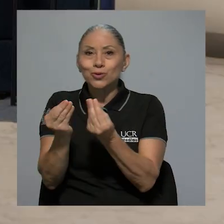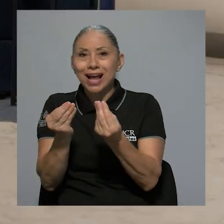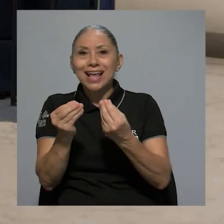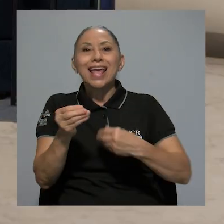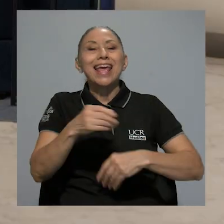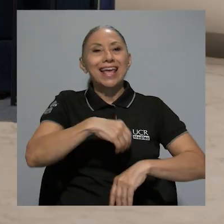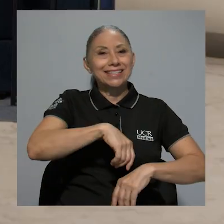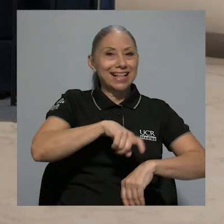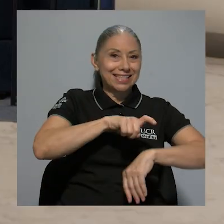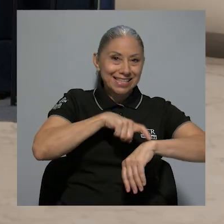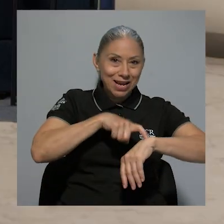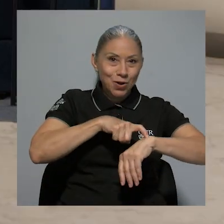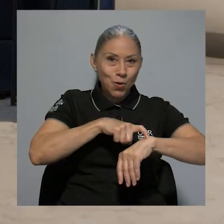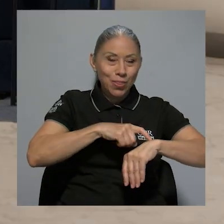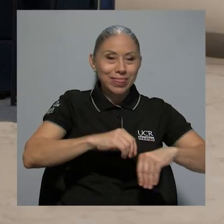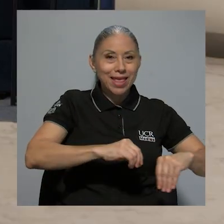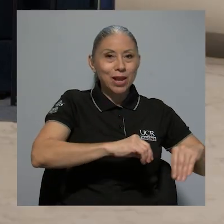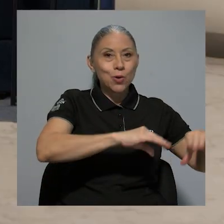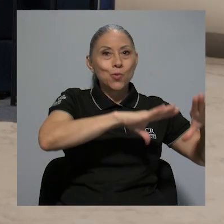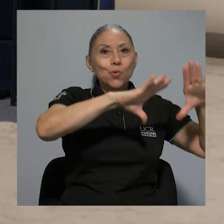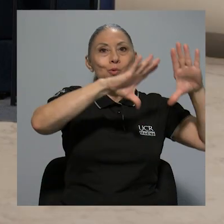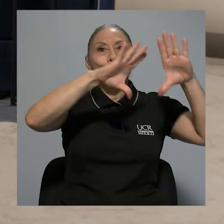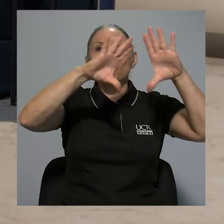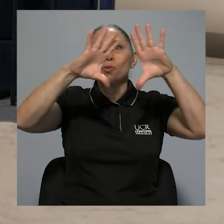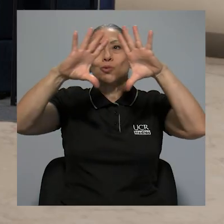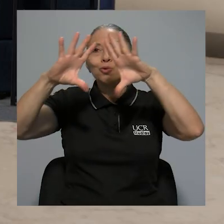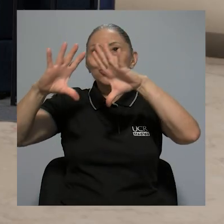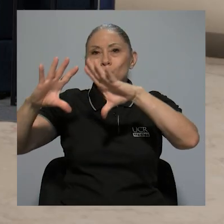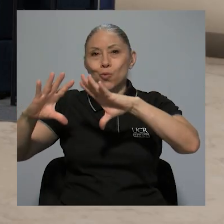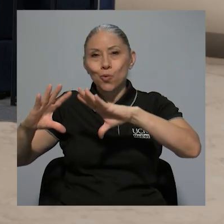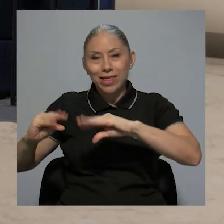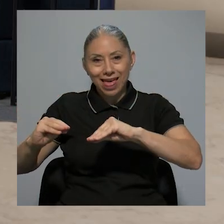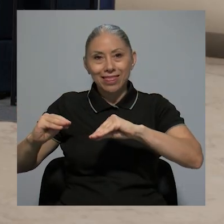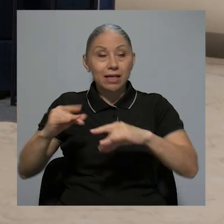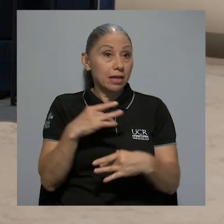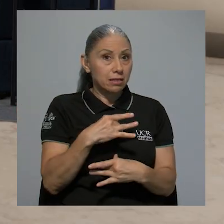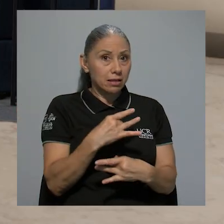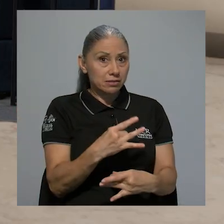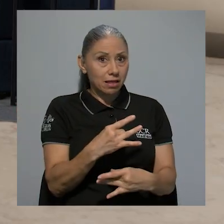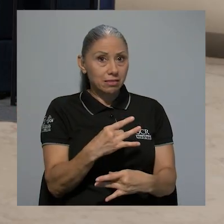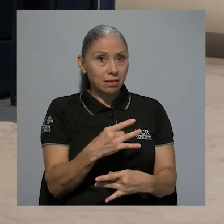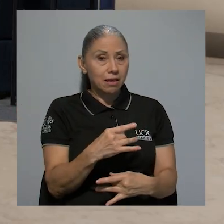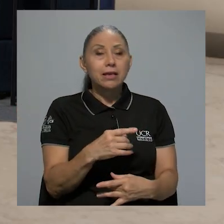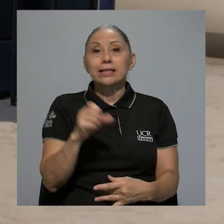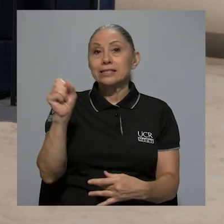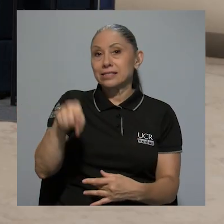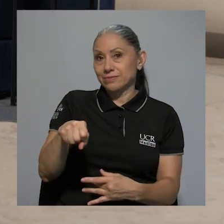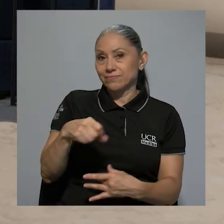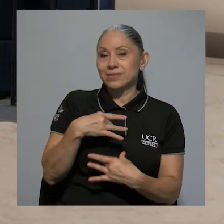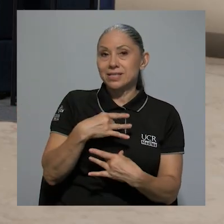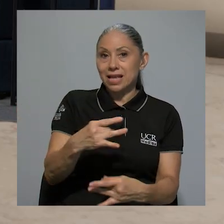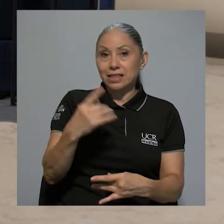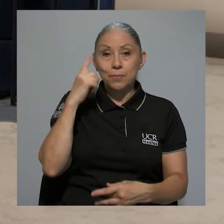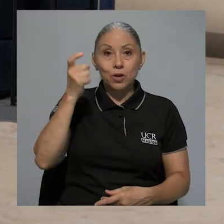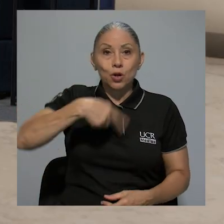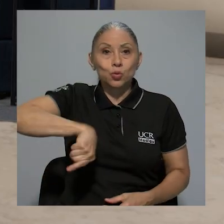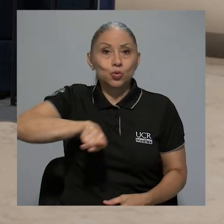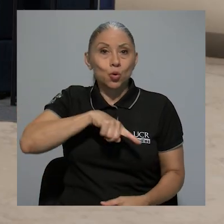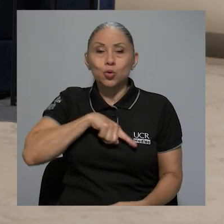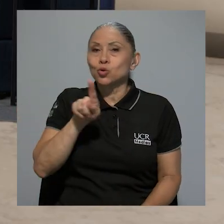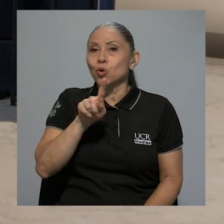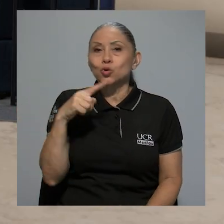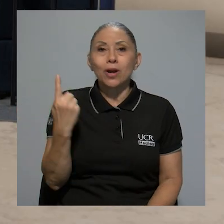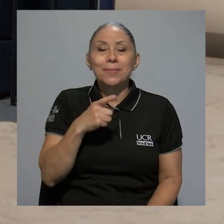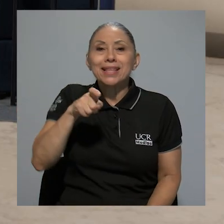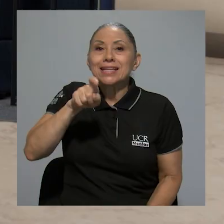ciclo de luz-oscuridad, Claro. ¿verdad? Entonces, claro, interesante. Sí, esto es muy importante porque también nosotros lo que necesitamos no